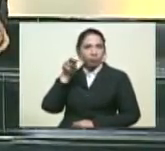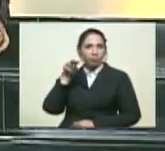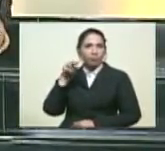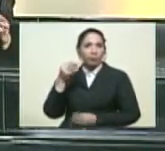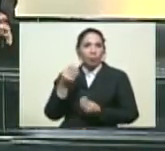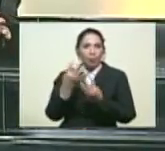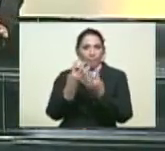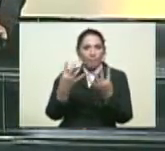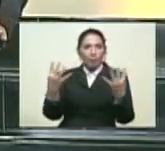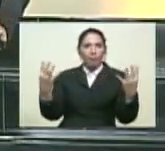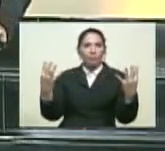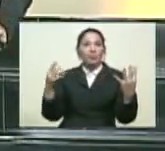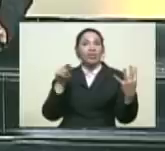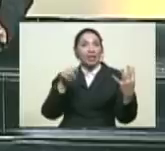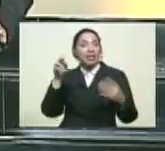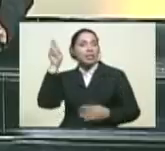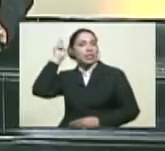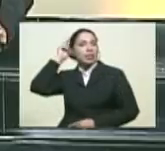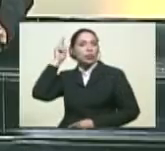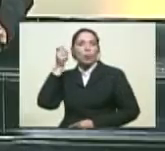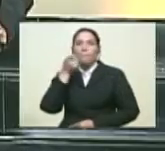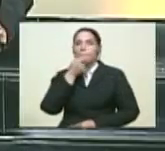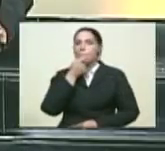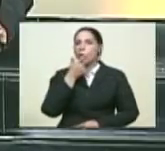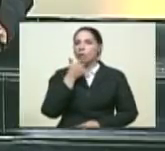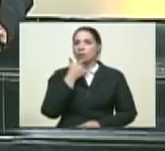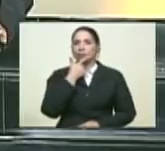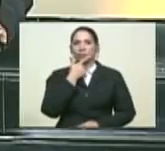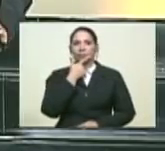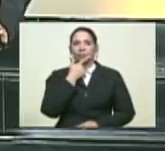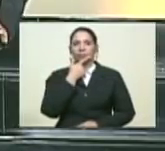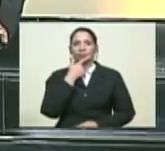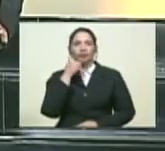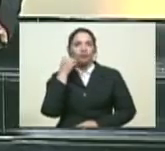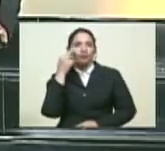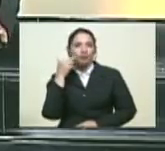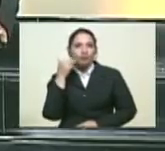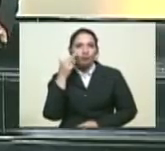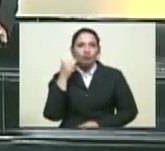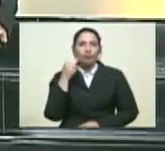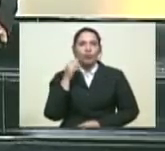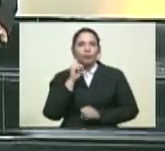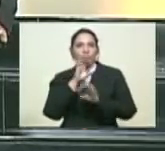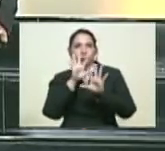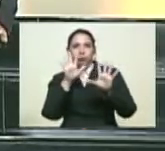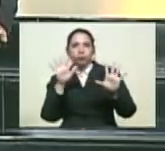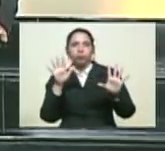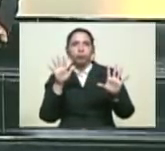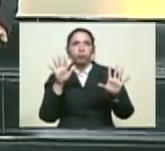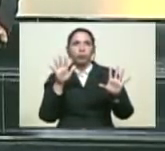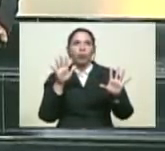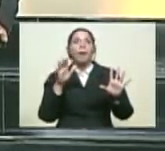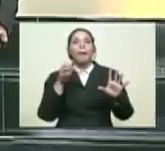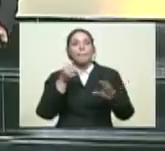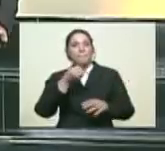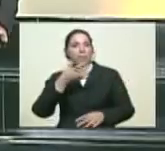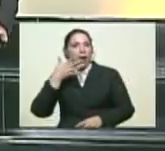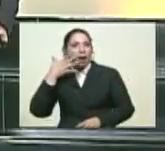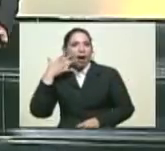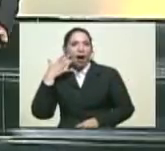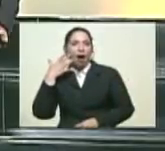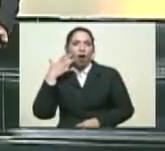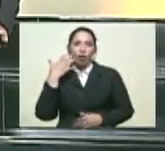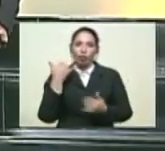Pero fueron los indios, Ernesto, los mulatos, los negros y los blancos criollos